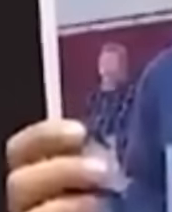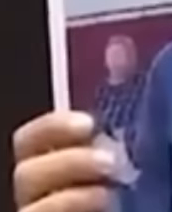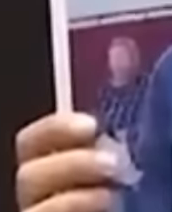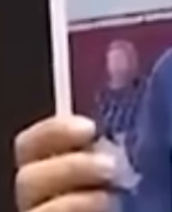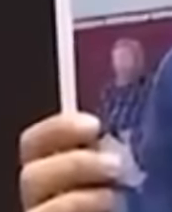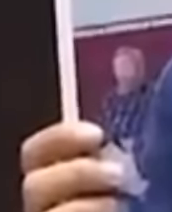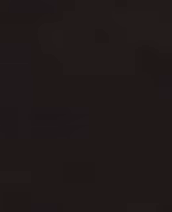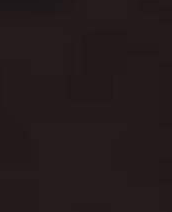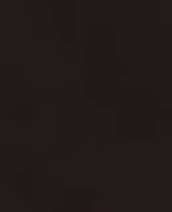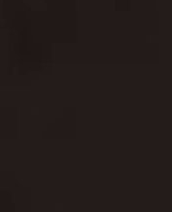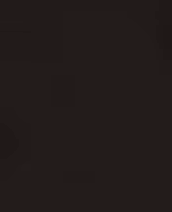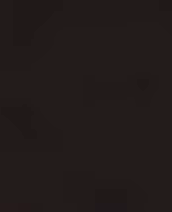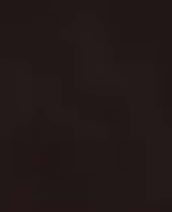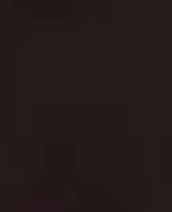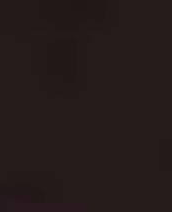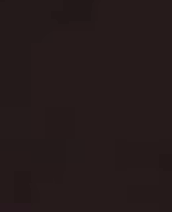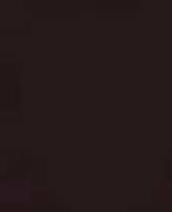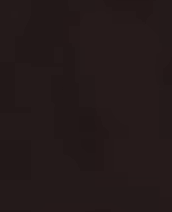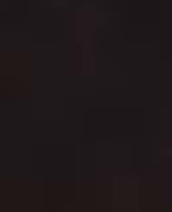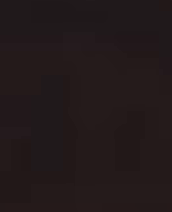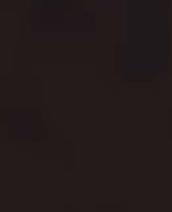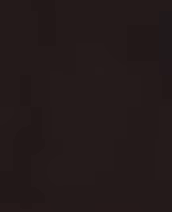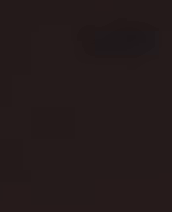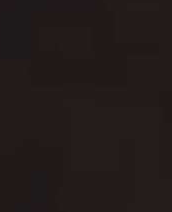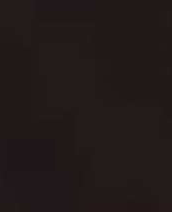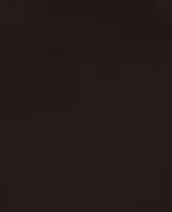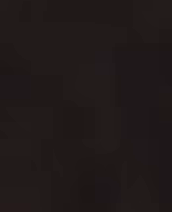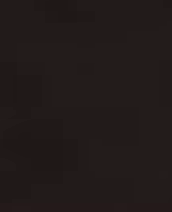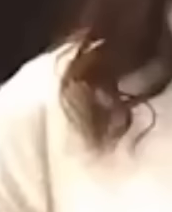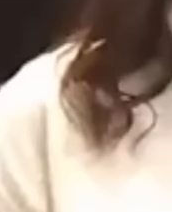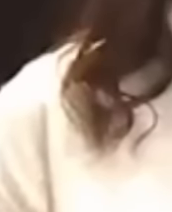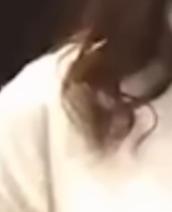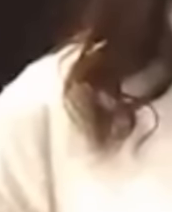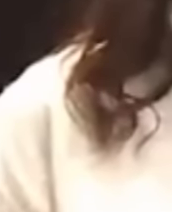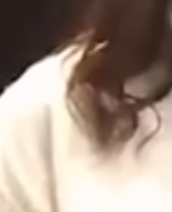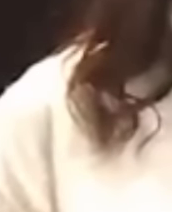pensión de adultos mayor. No subimos a injuriar cobardemente para luego escondernos.